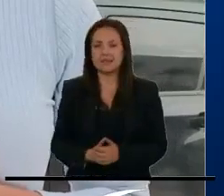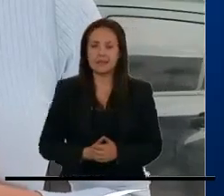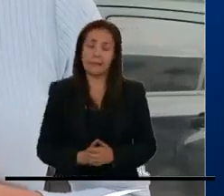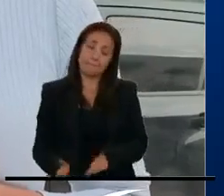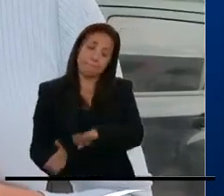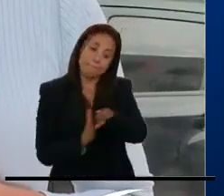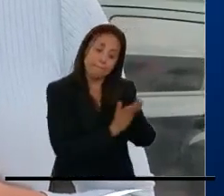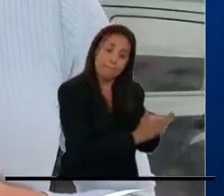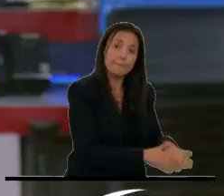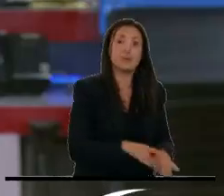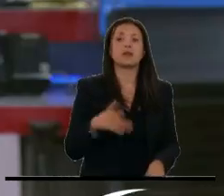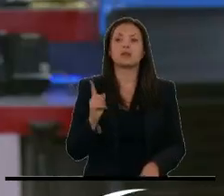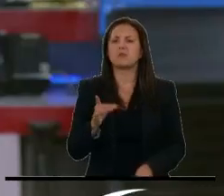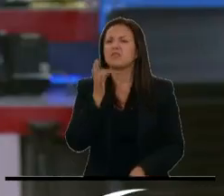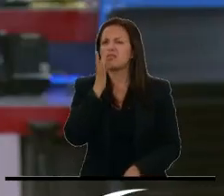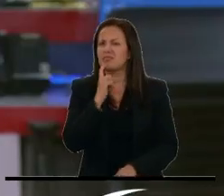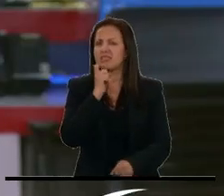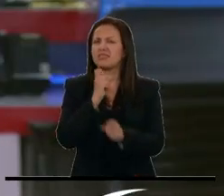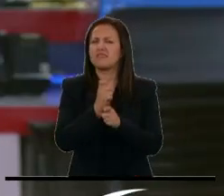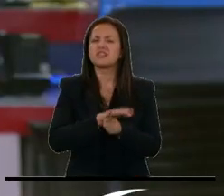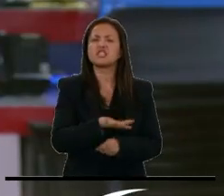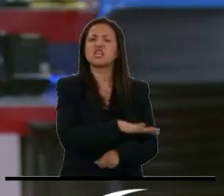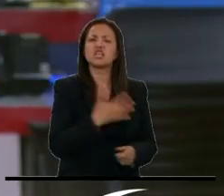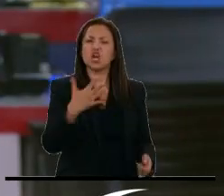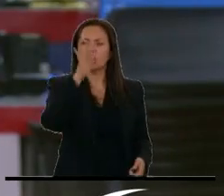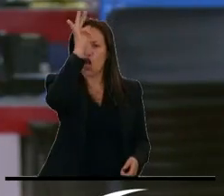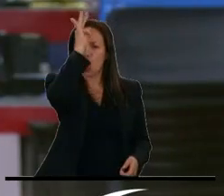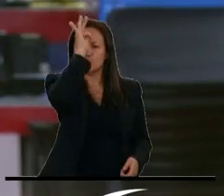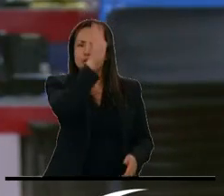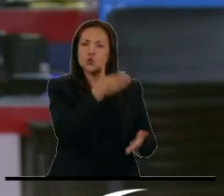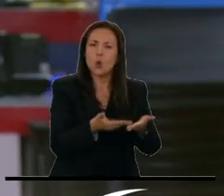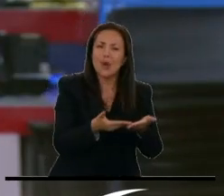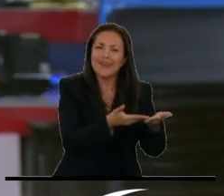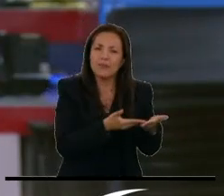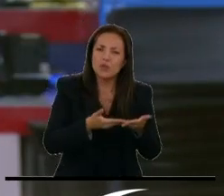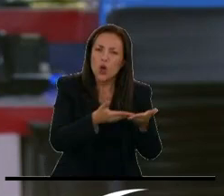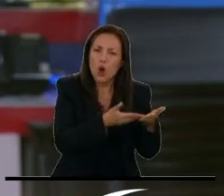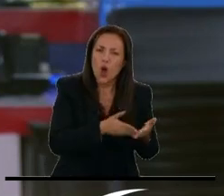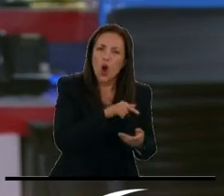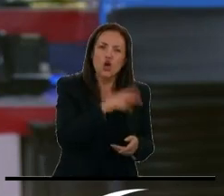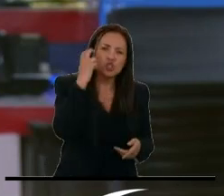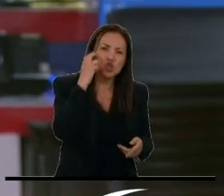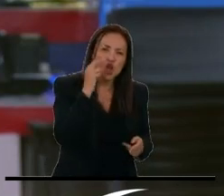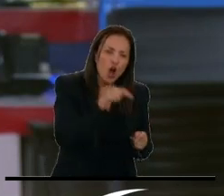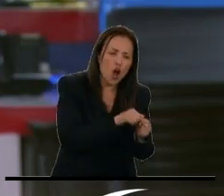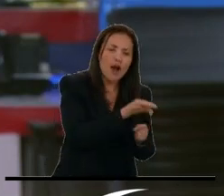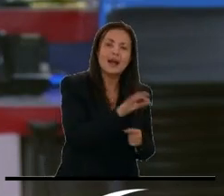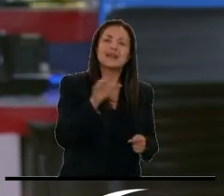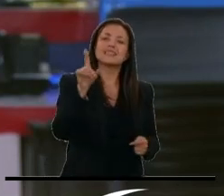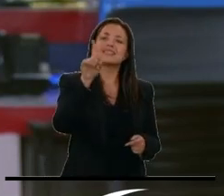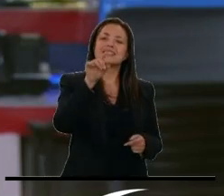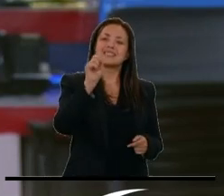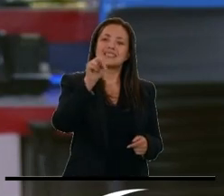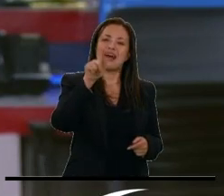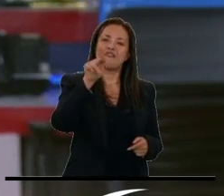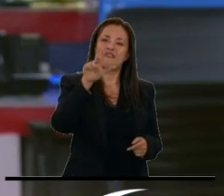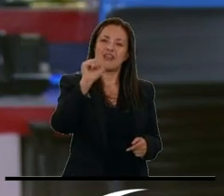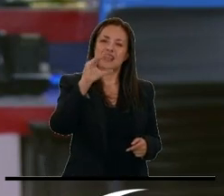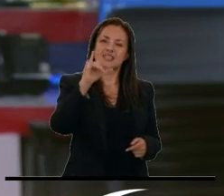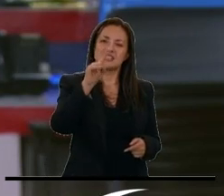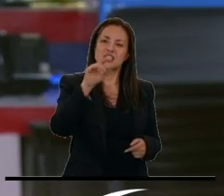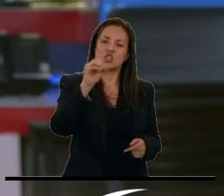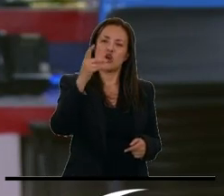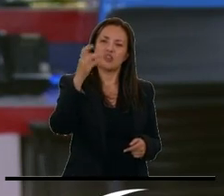Y también es crítica la situación del Hospital San Francisco de Asís de Quibdó, pues en las últimas horas más de 20 especialistas